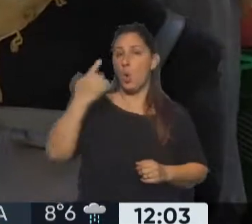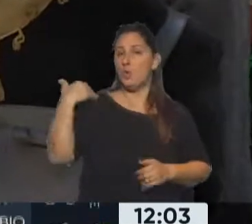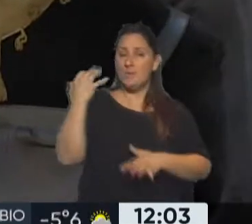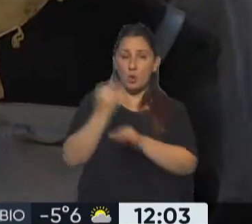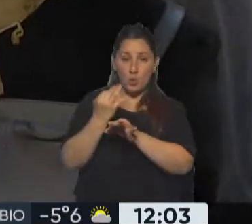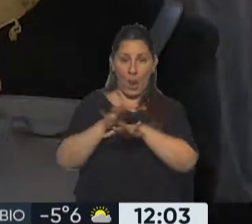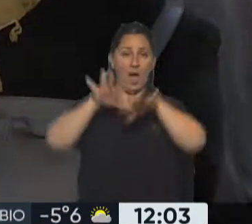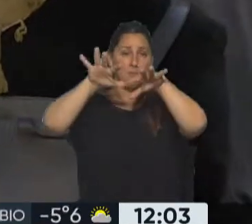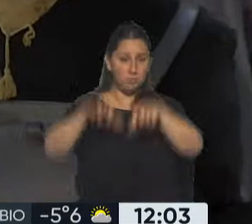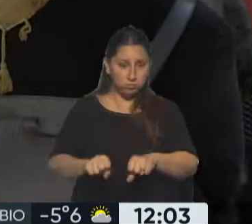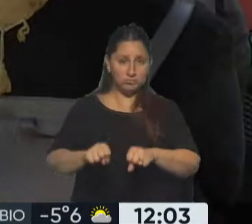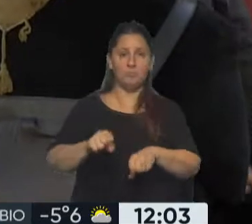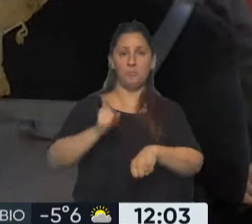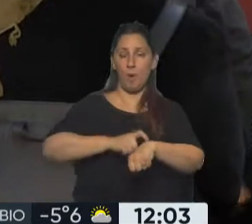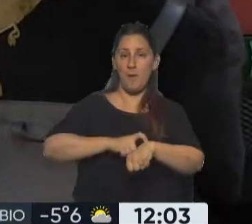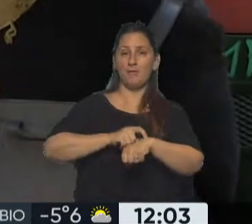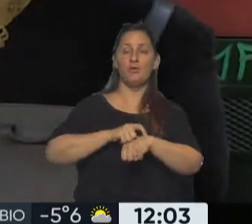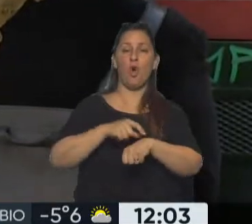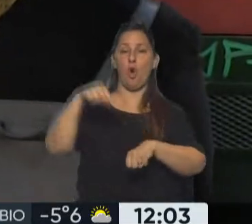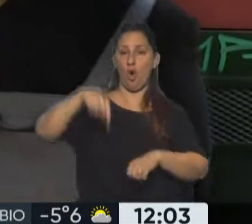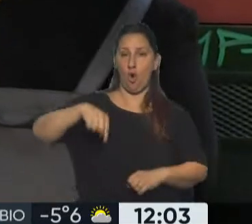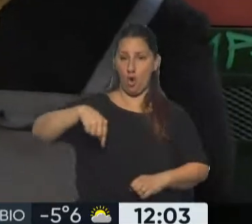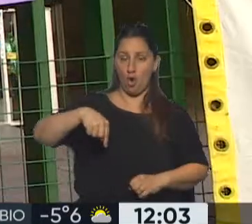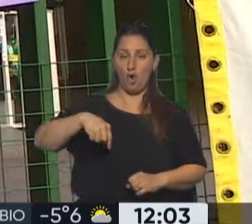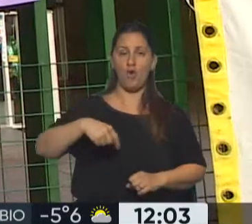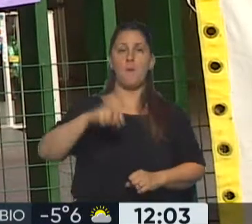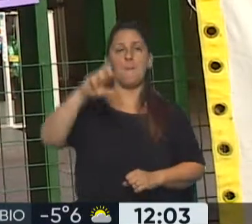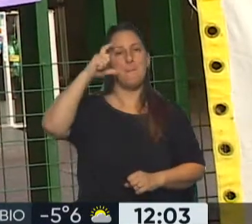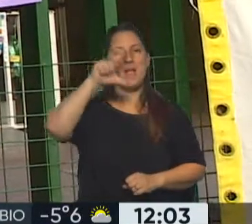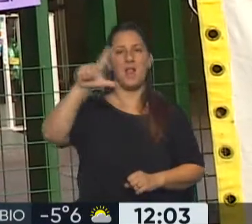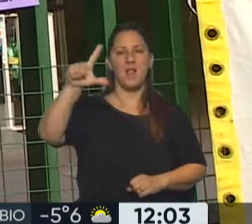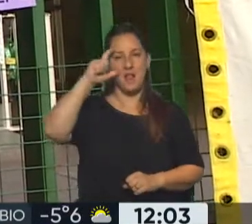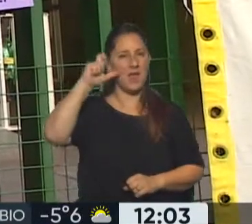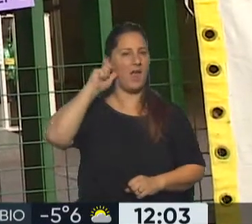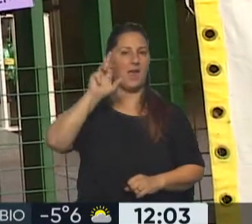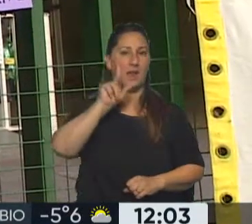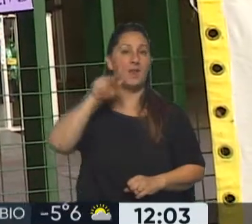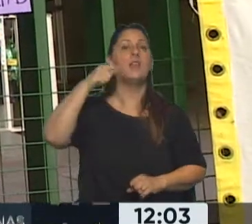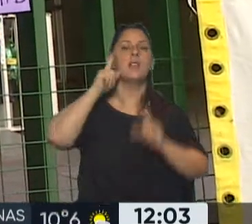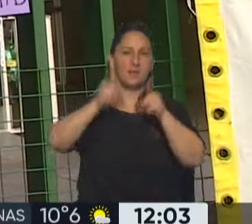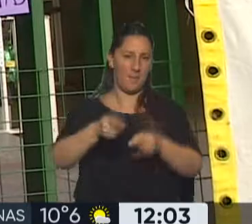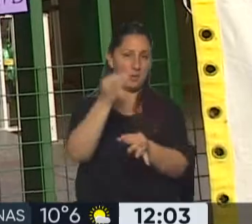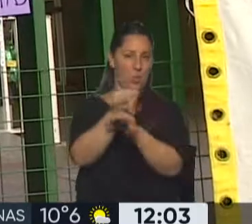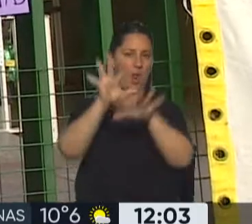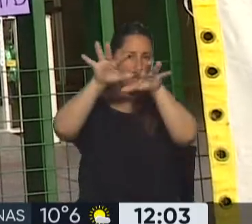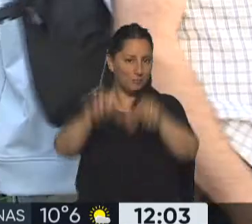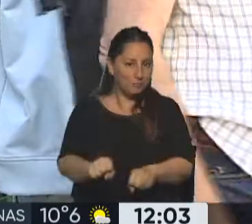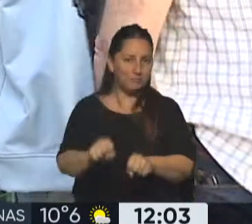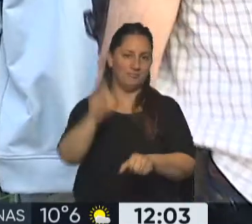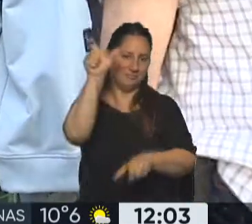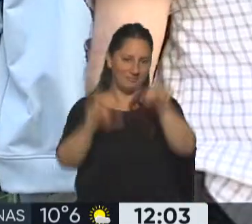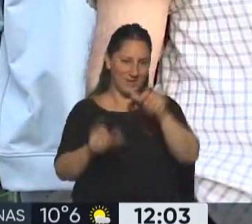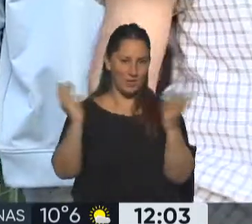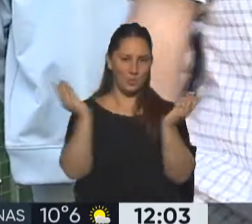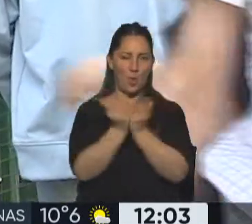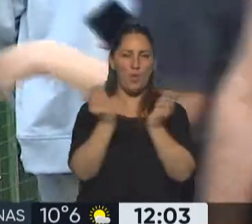colegio que se está plegando justamente a esta toma fue hoy el Pellegrini. Allí también hay toma por parte de los estudiantes